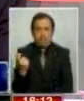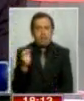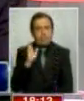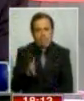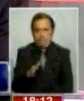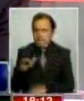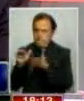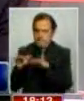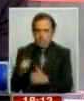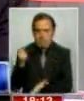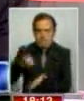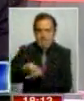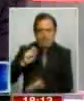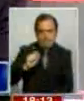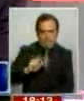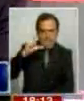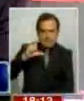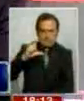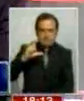¿no? Lo hemos dicho, digamos, el